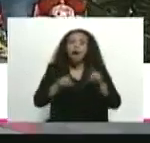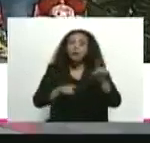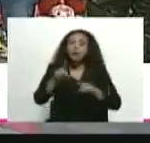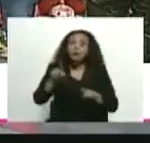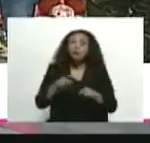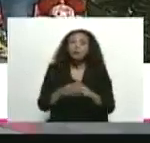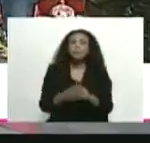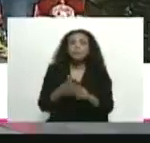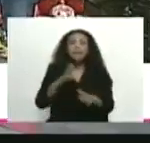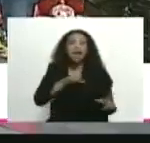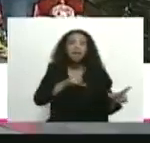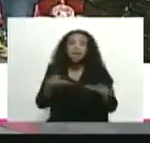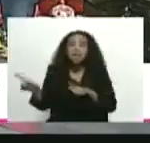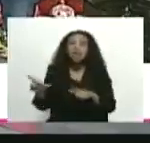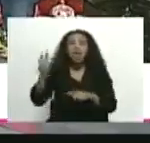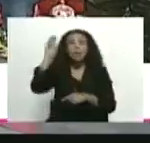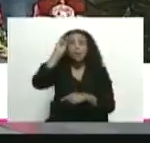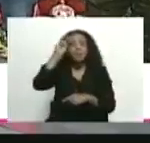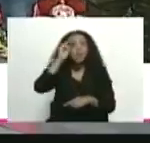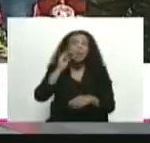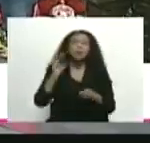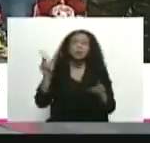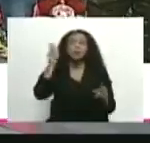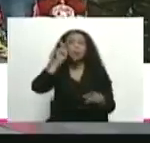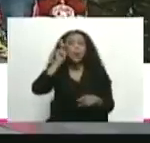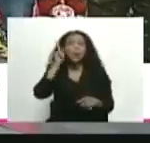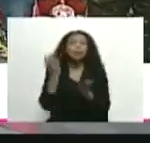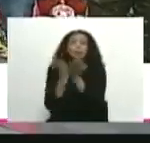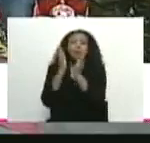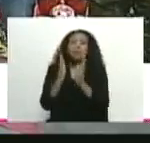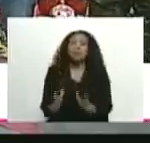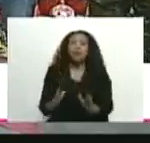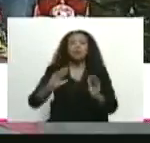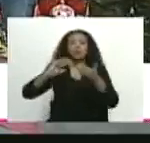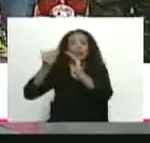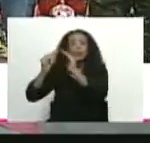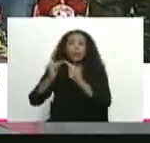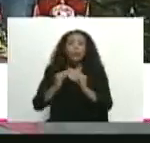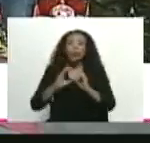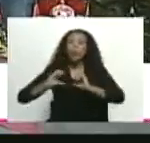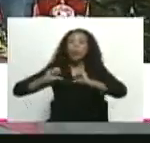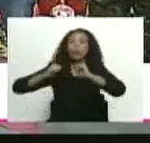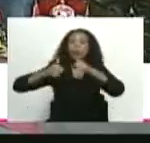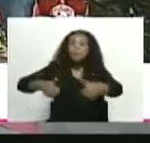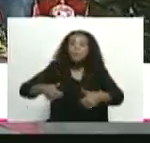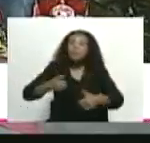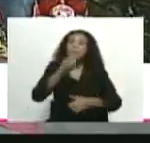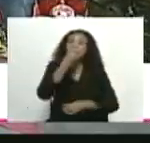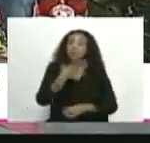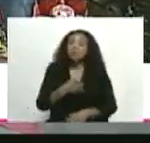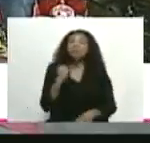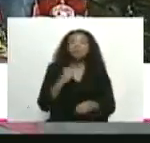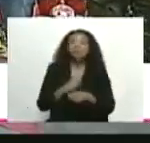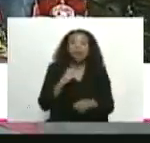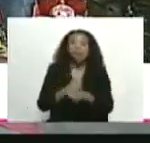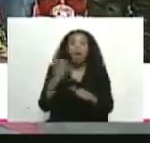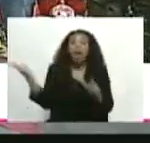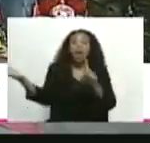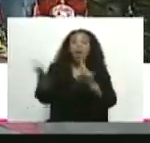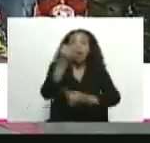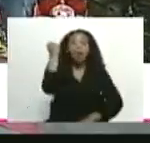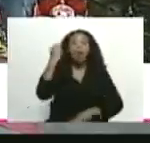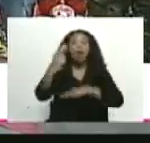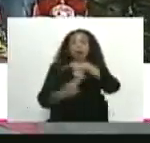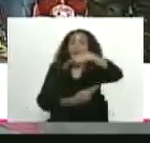Gabriela. Se activaron los profesores, se activaron nuestros estudiantes y comenzó una maravilla, el logro de la